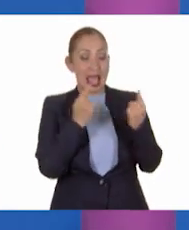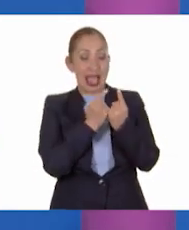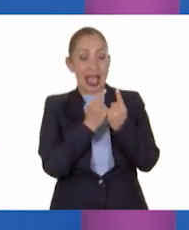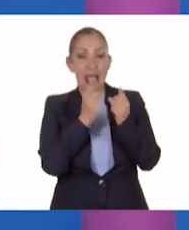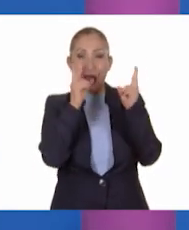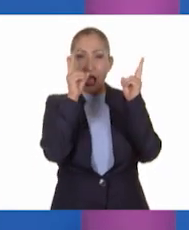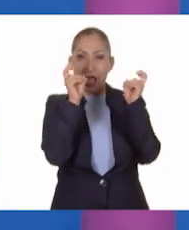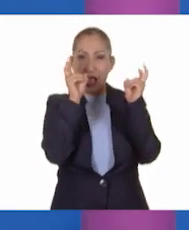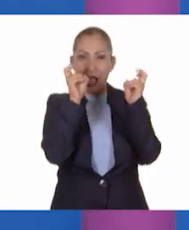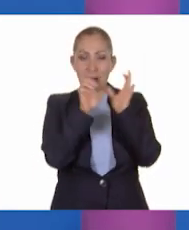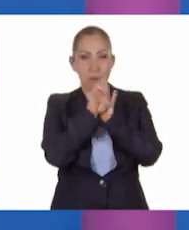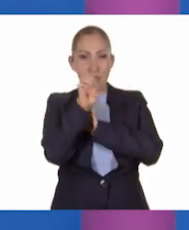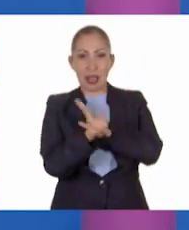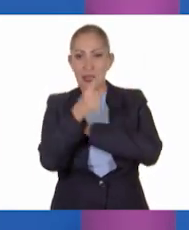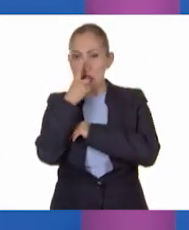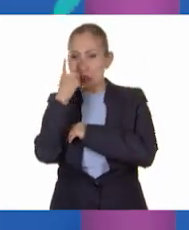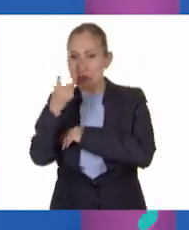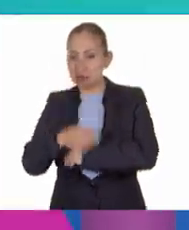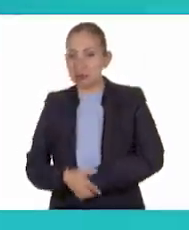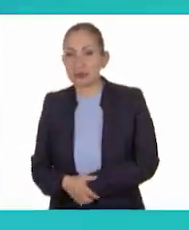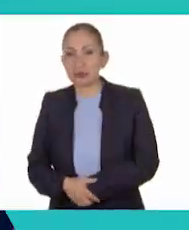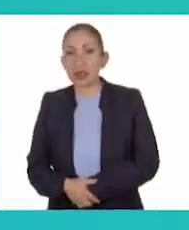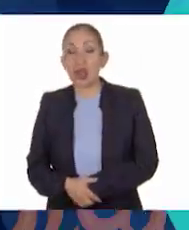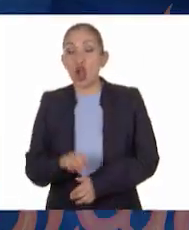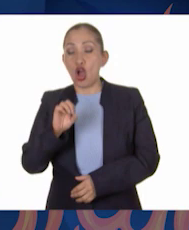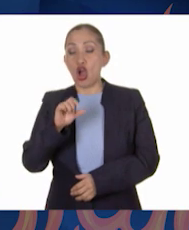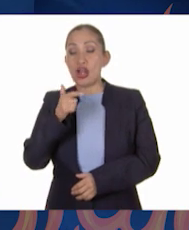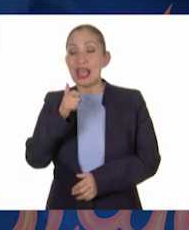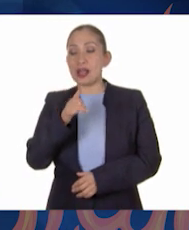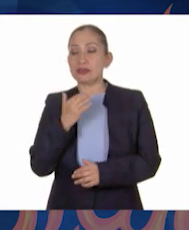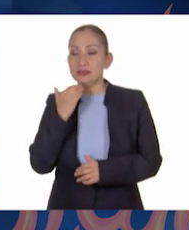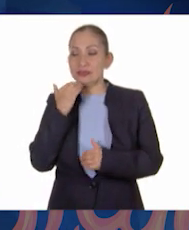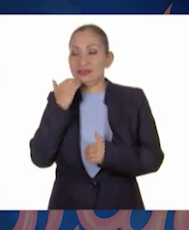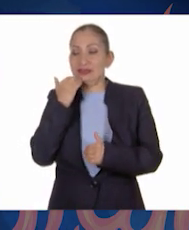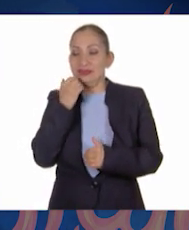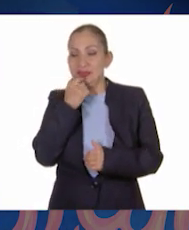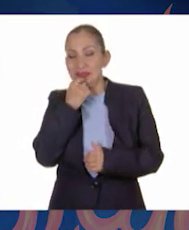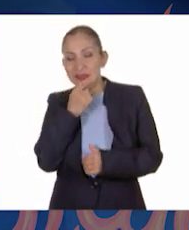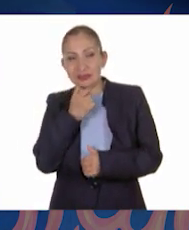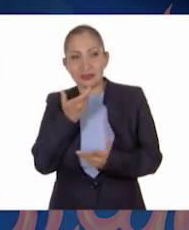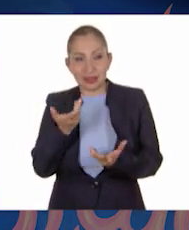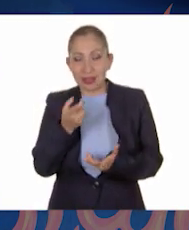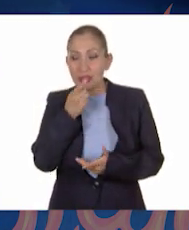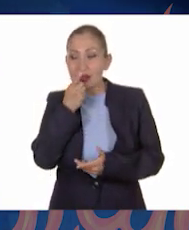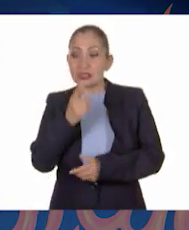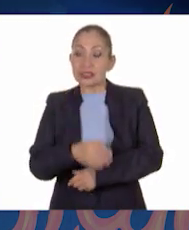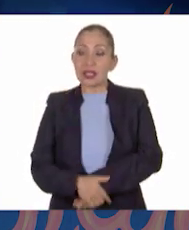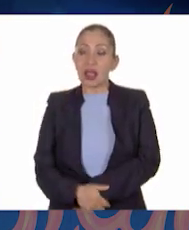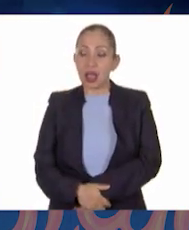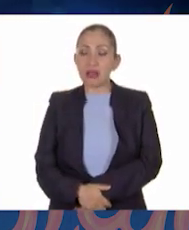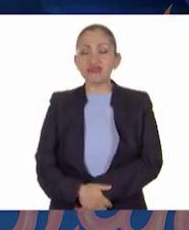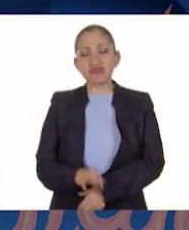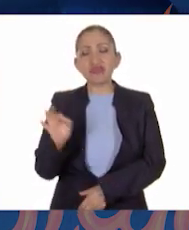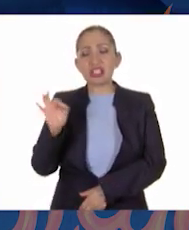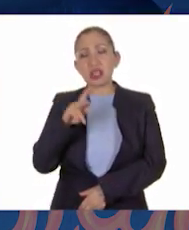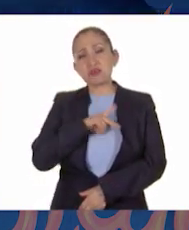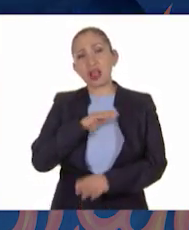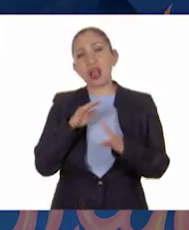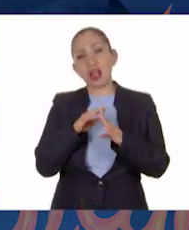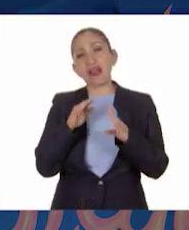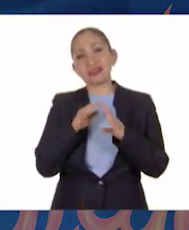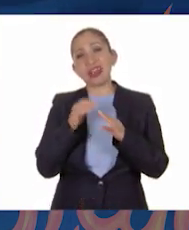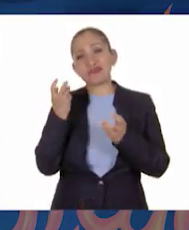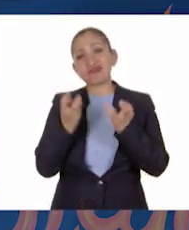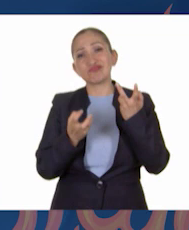entre comillas. Por ejemplo, dice así. Olegario sonrió de modo casi imperceptible y dijo, es posible que mi casa se